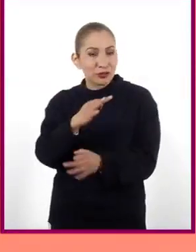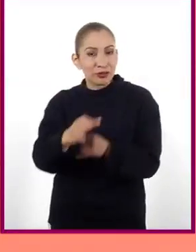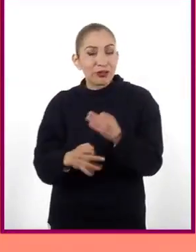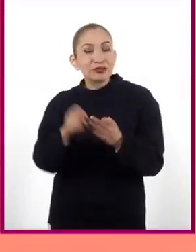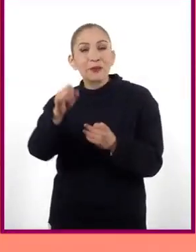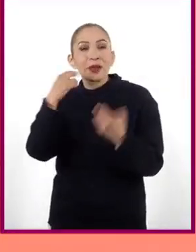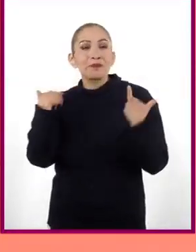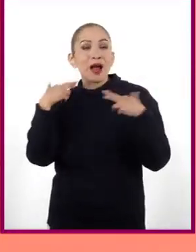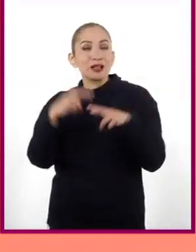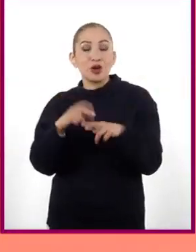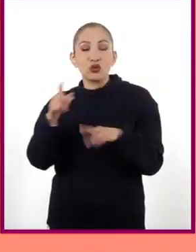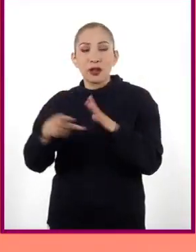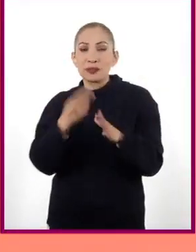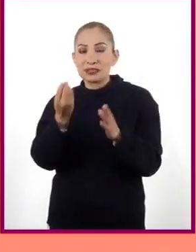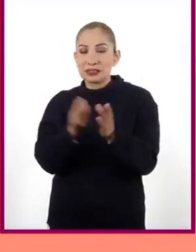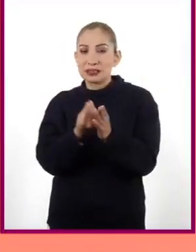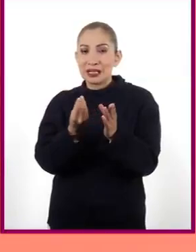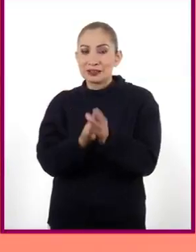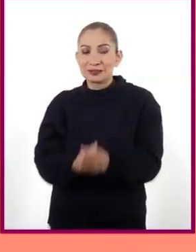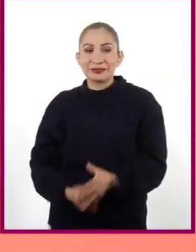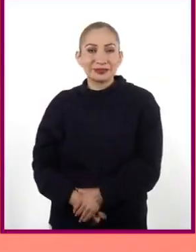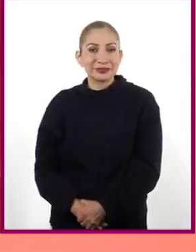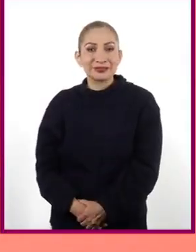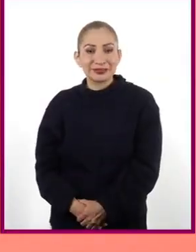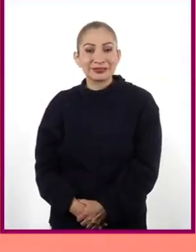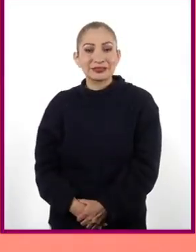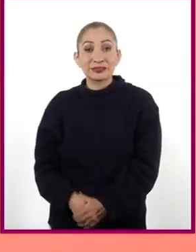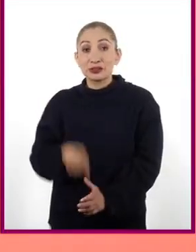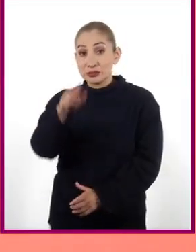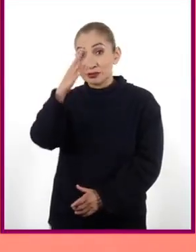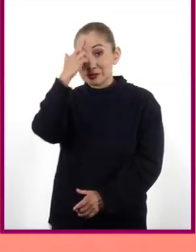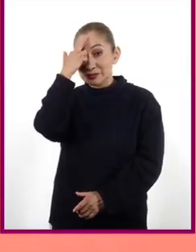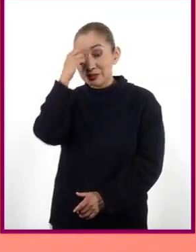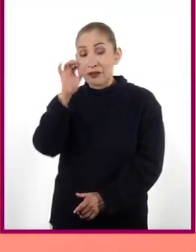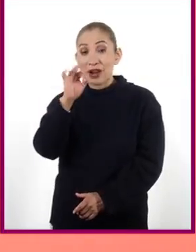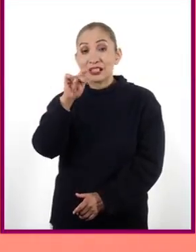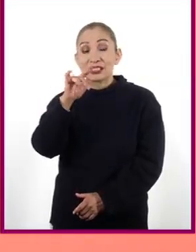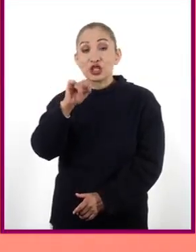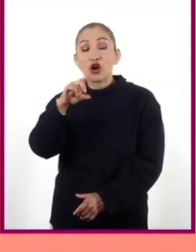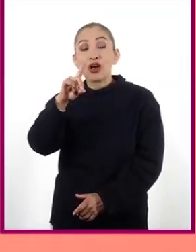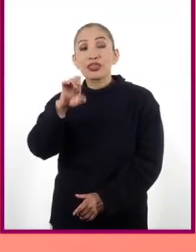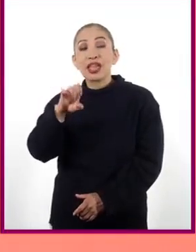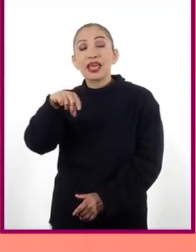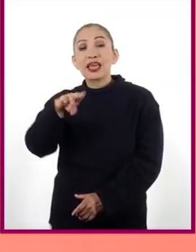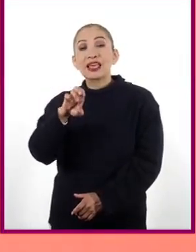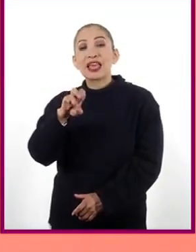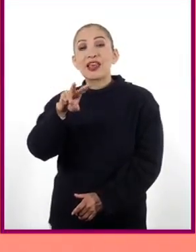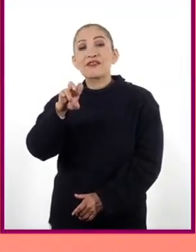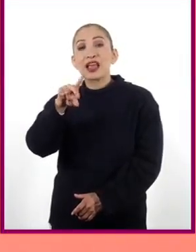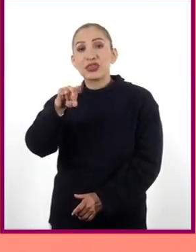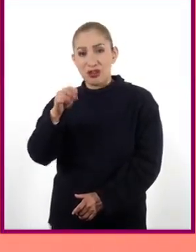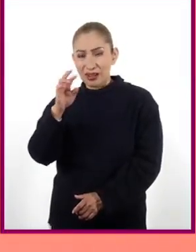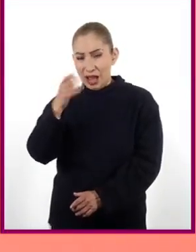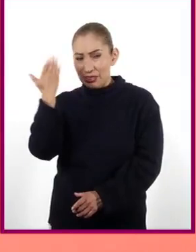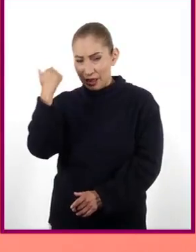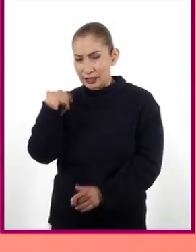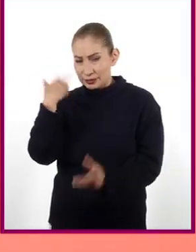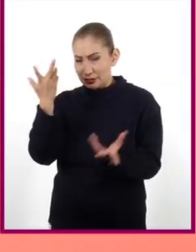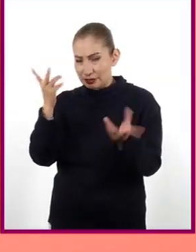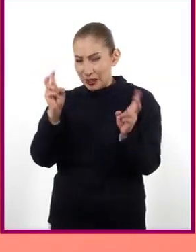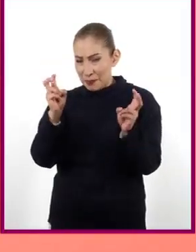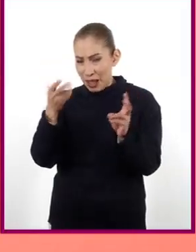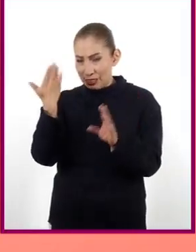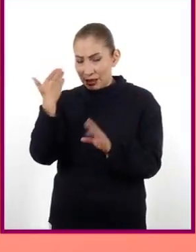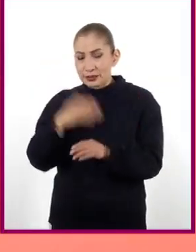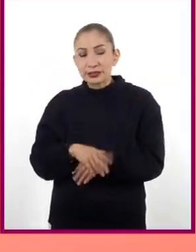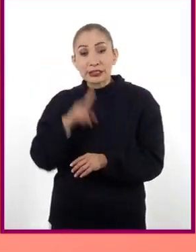compañeros y docentes cuando regresen a la escuela. ¿Recuerdan a Francisco de Quevedo, de quien les hemos hablado en programas